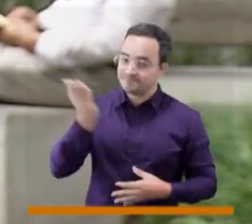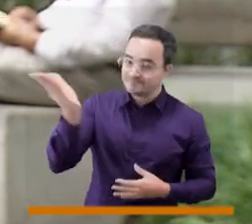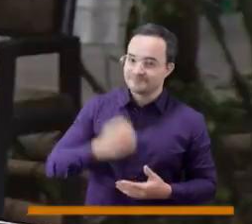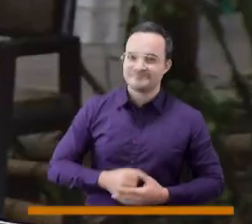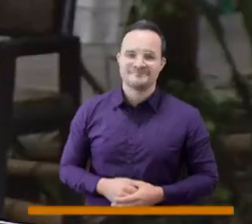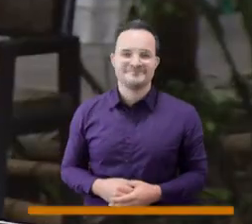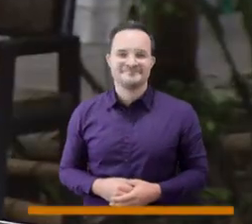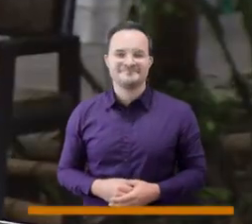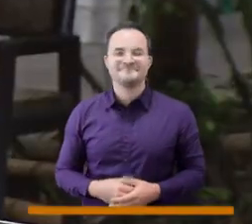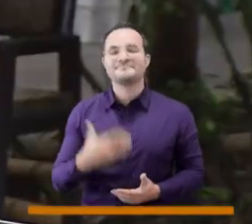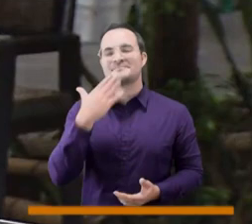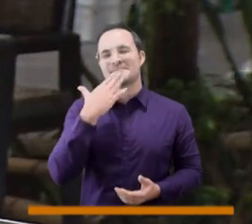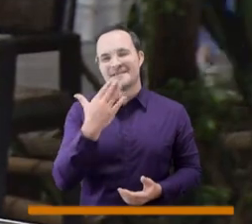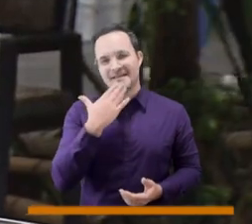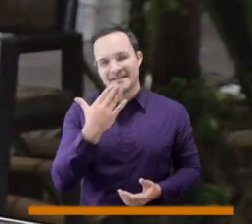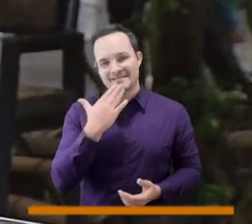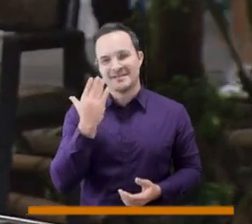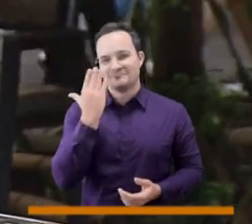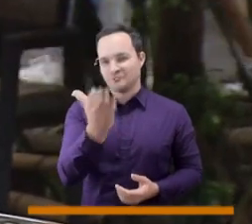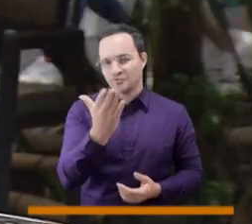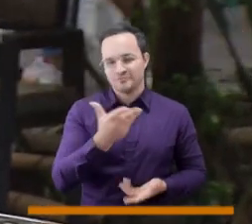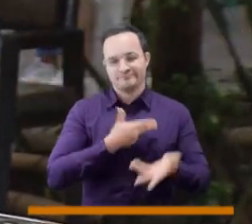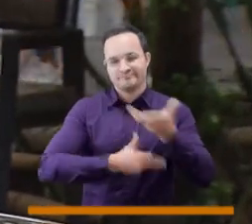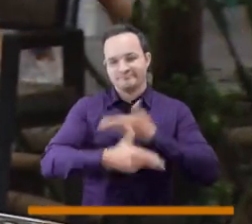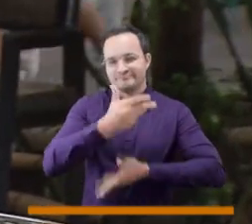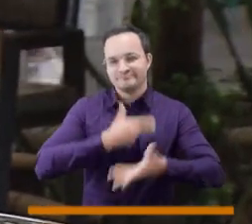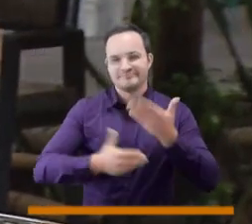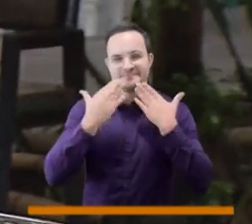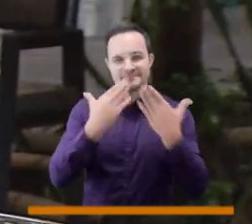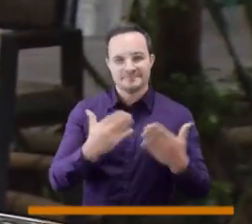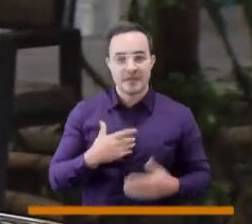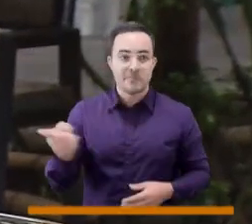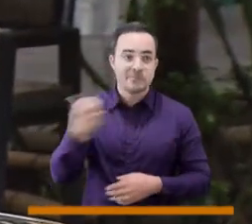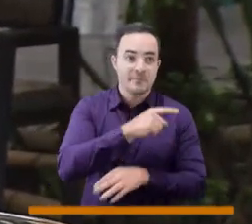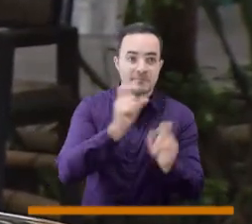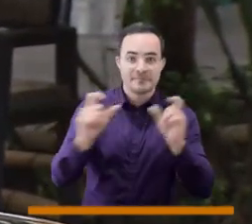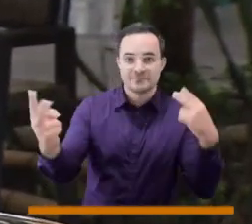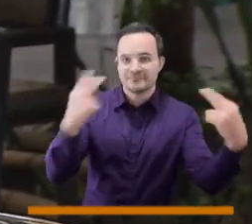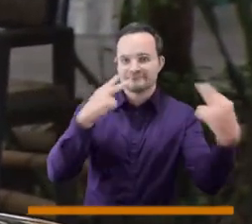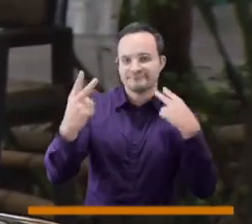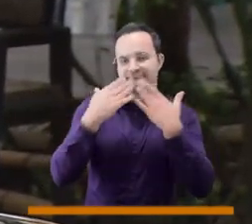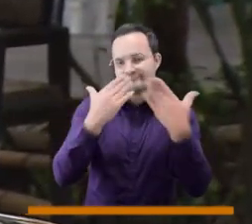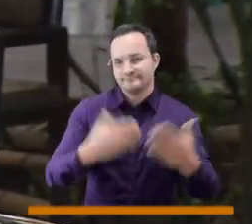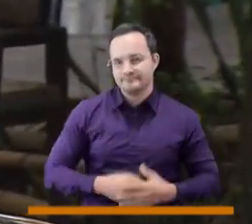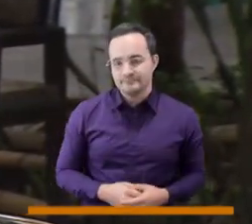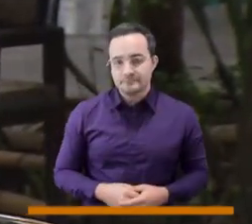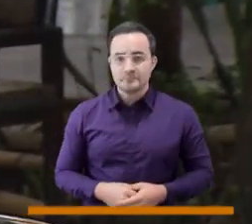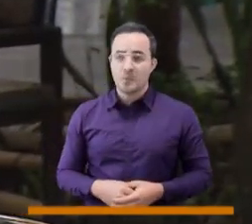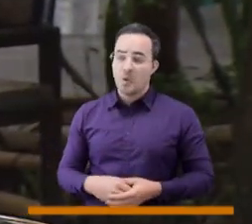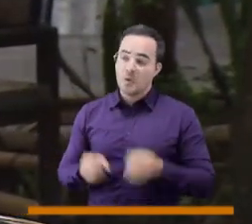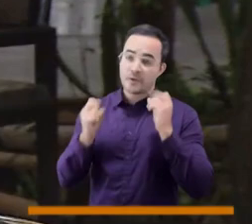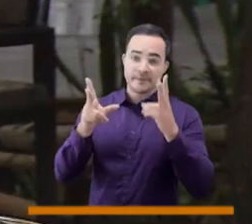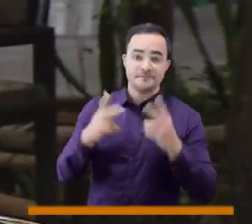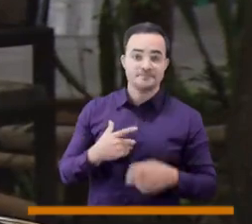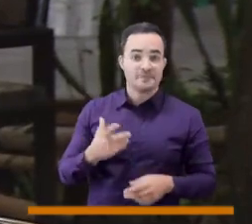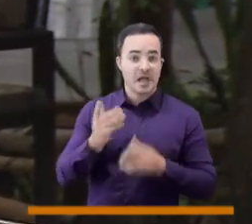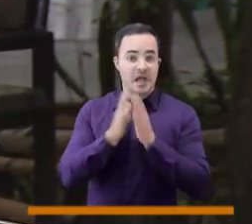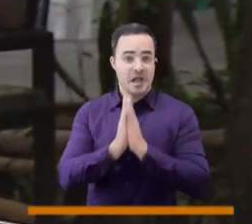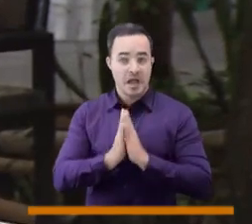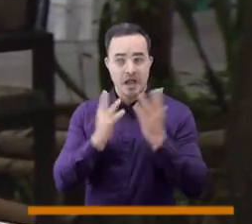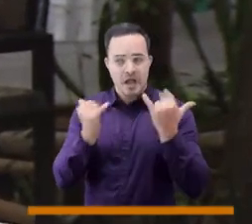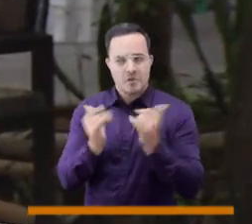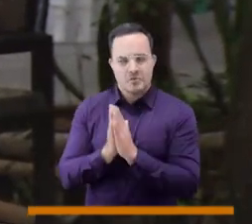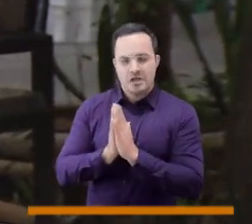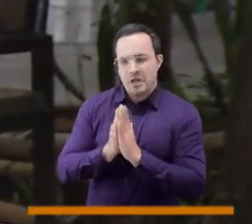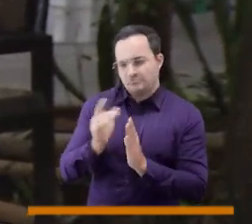Catherine. Gracias, María Fernanda, por estar con nosotros en esta tarde y por supuesto con el público. Seamos bien